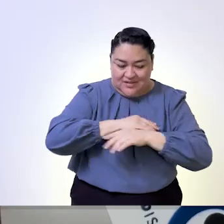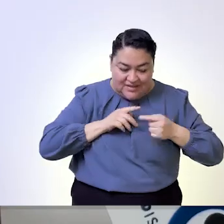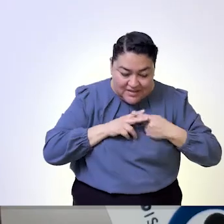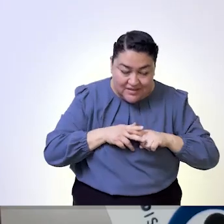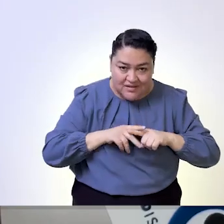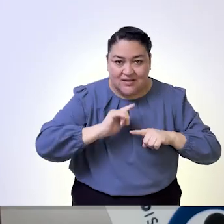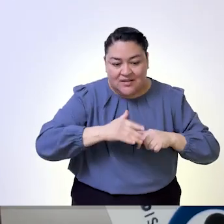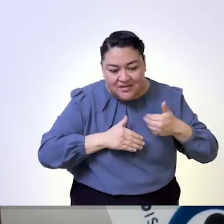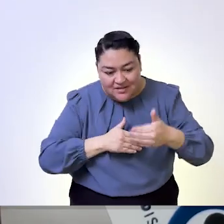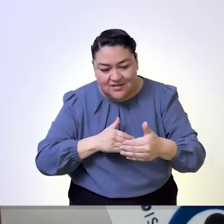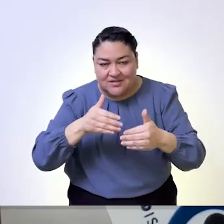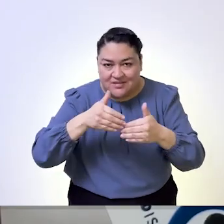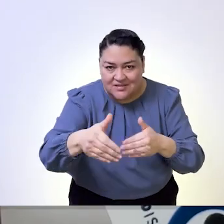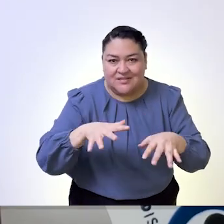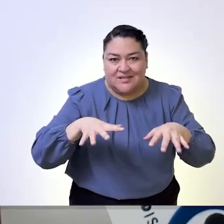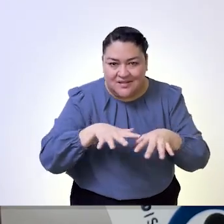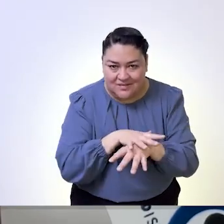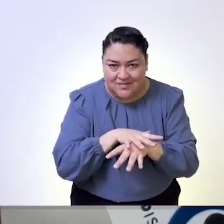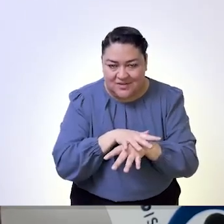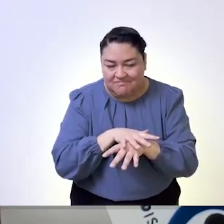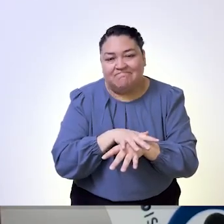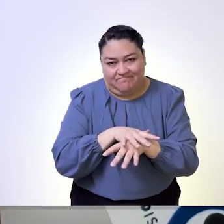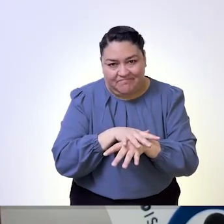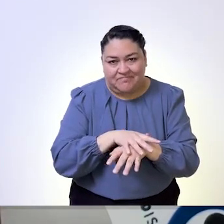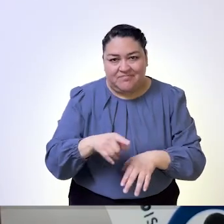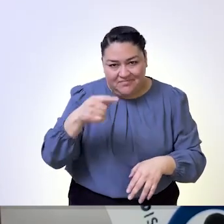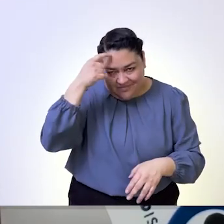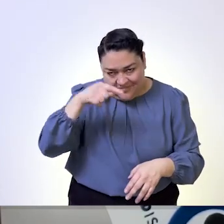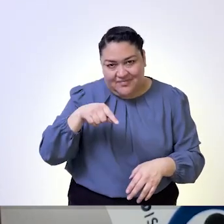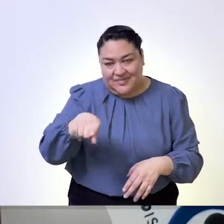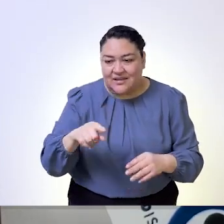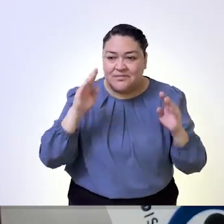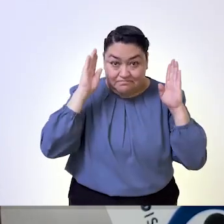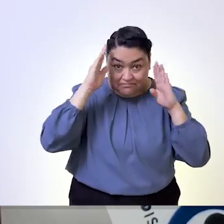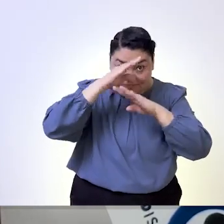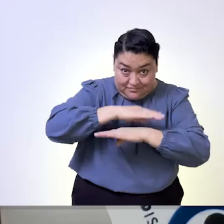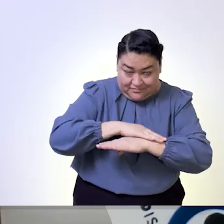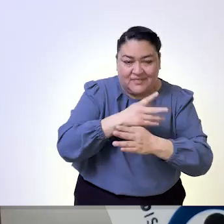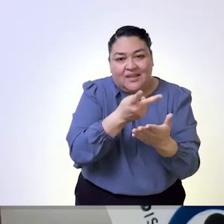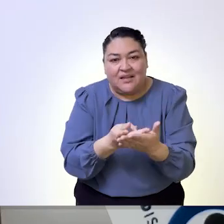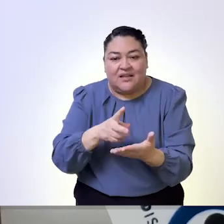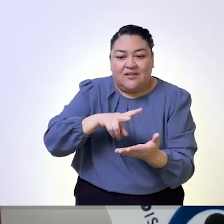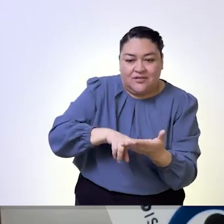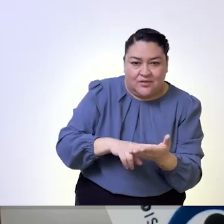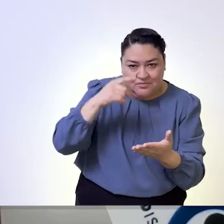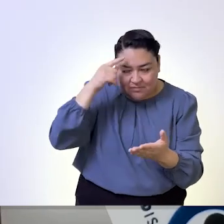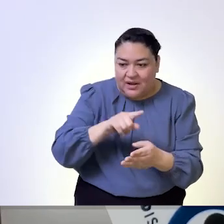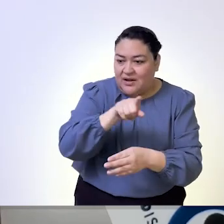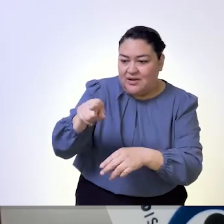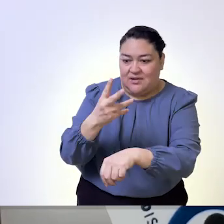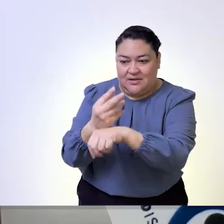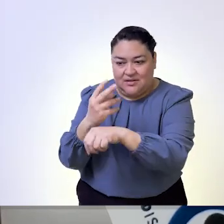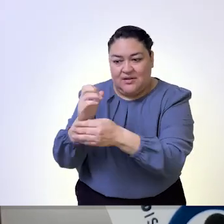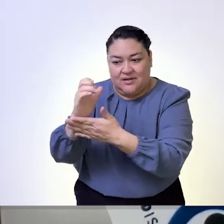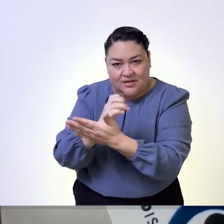inició sus funciones el Consejo, como nos compartes, pero que también ha transitado, además de esa conciliación, a un